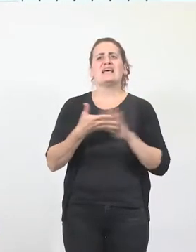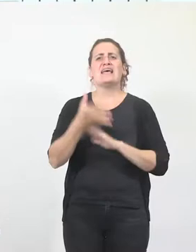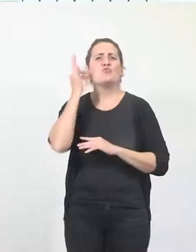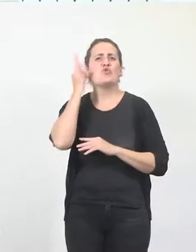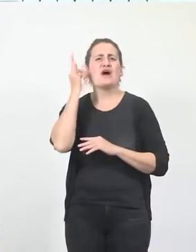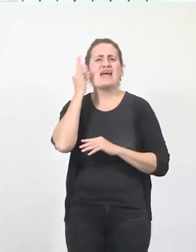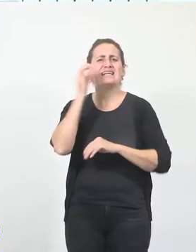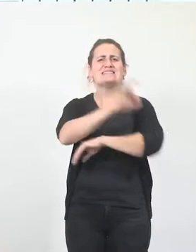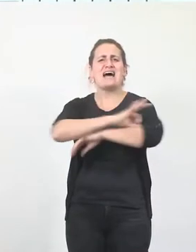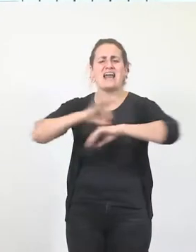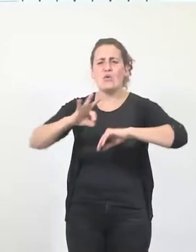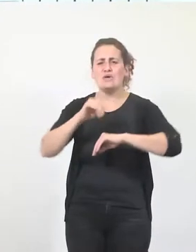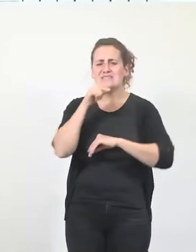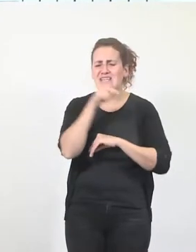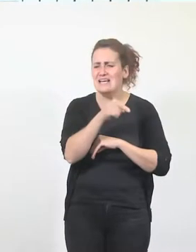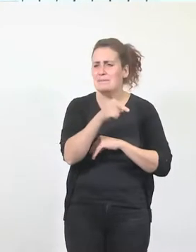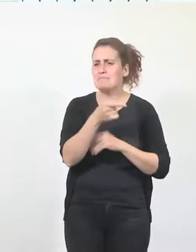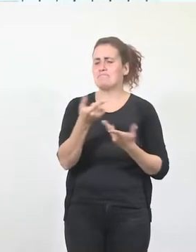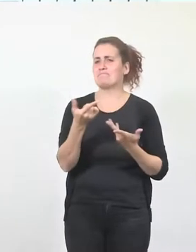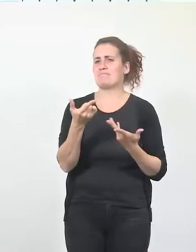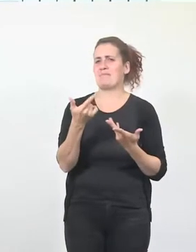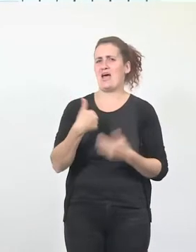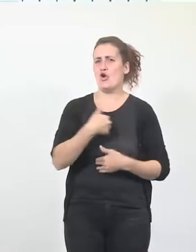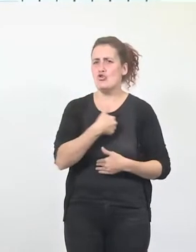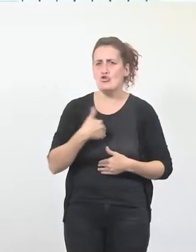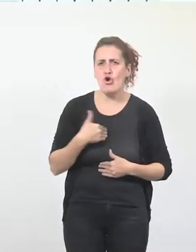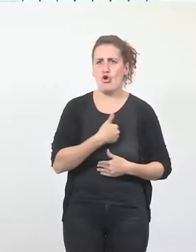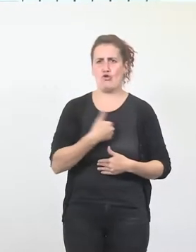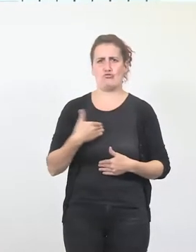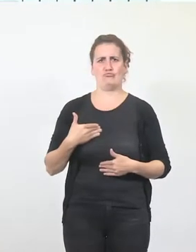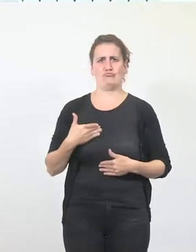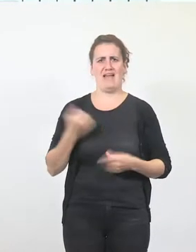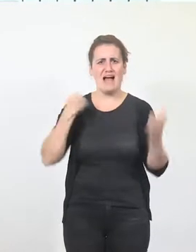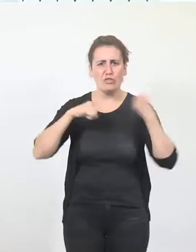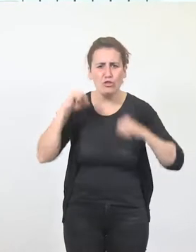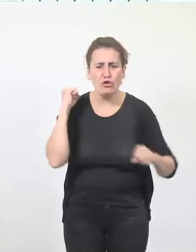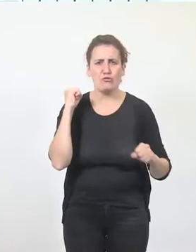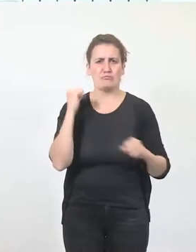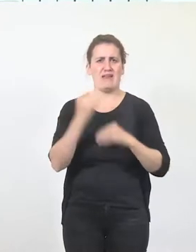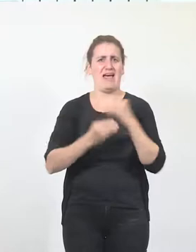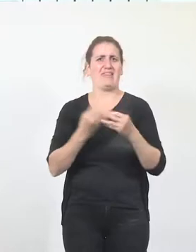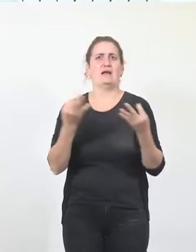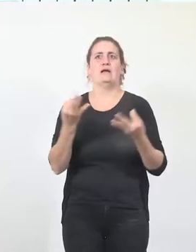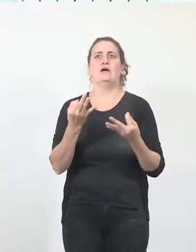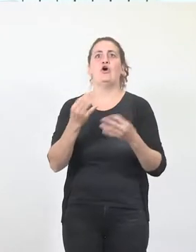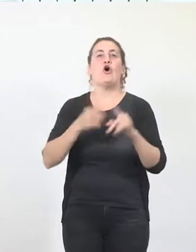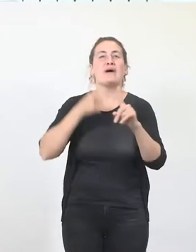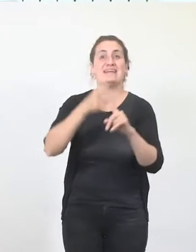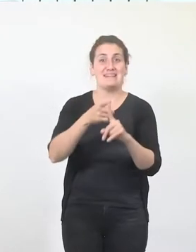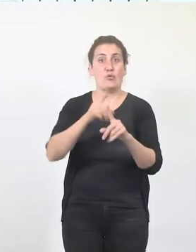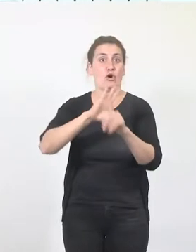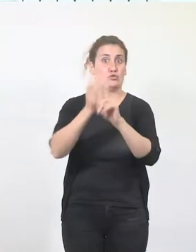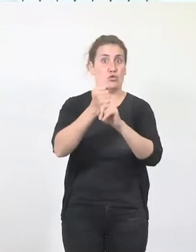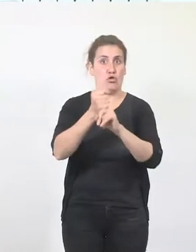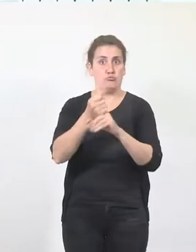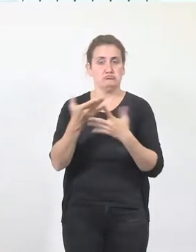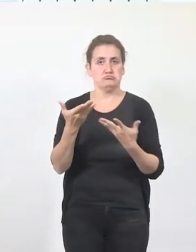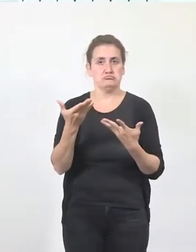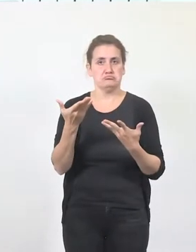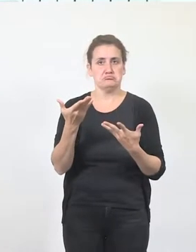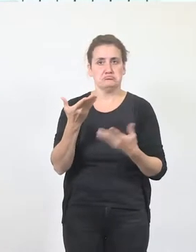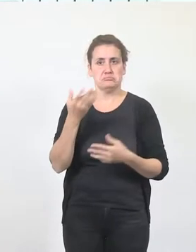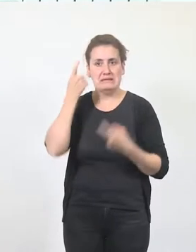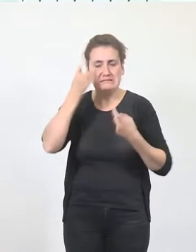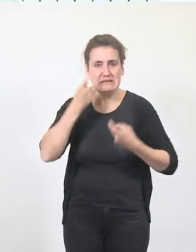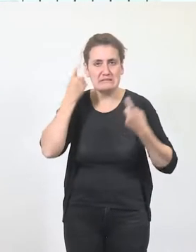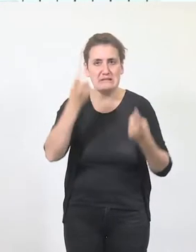Nacional de Mujeres Saharauis? ¿Qué papel podéis tener también para intentar, por supuesto, llegar a una posible resolución y también